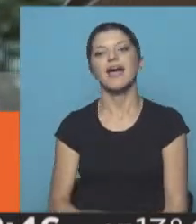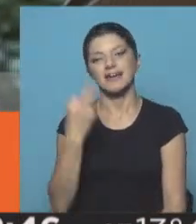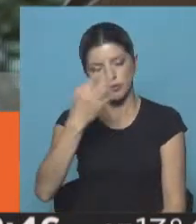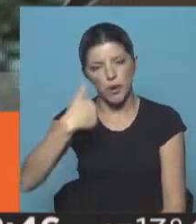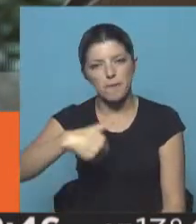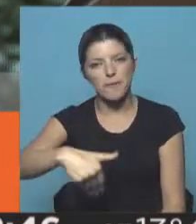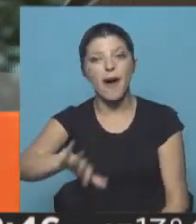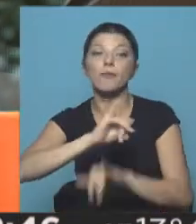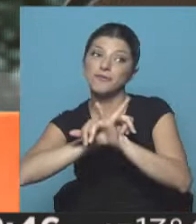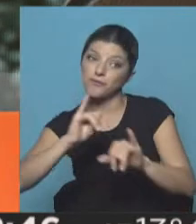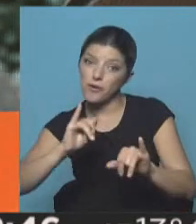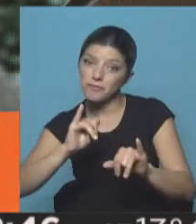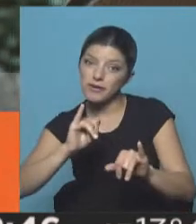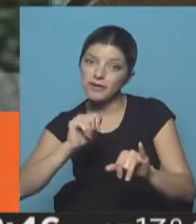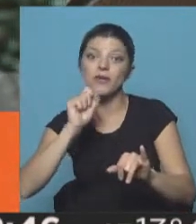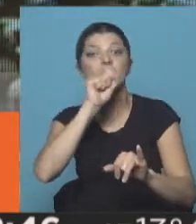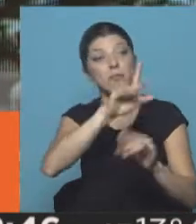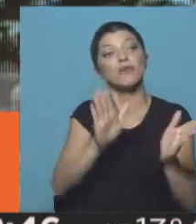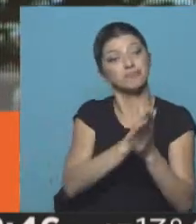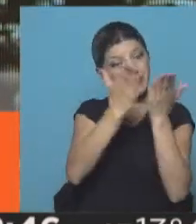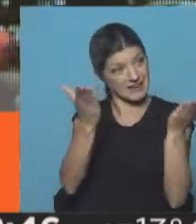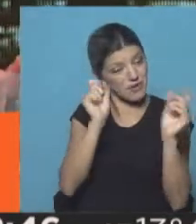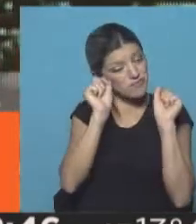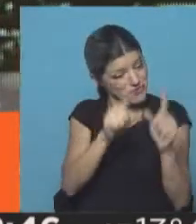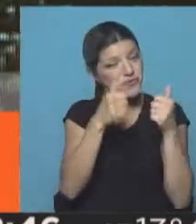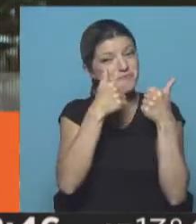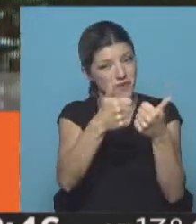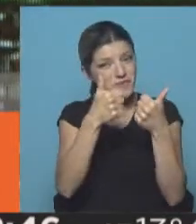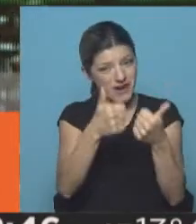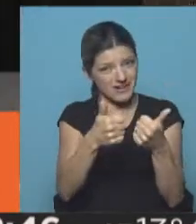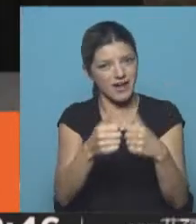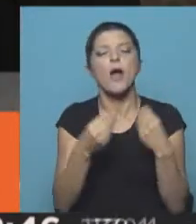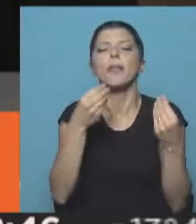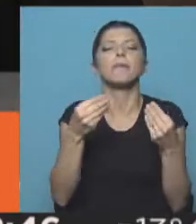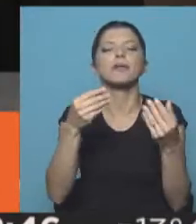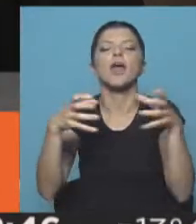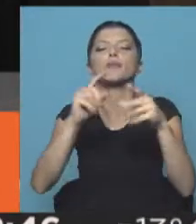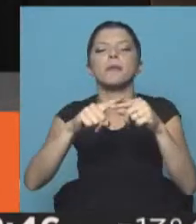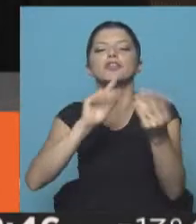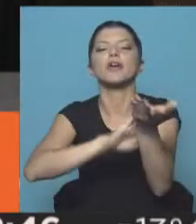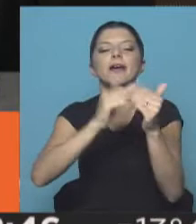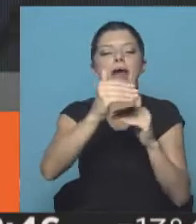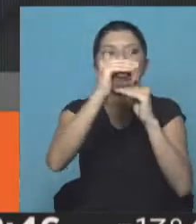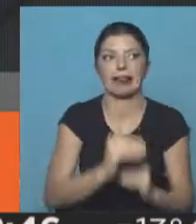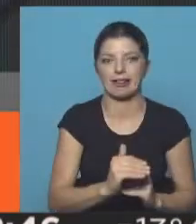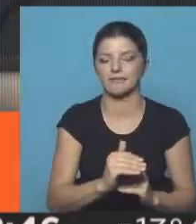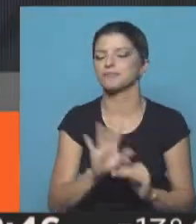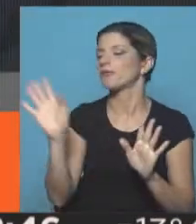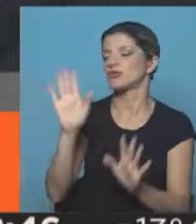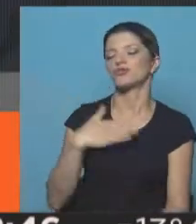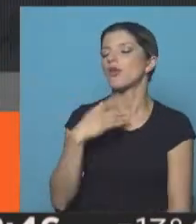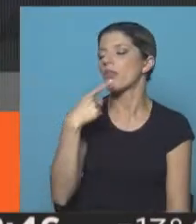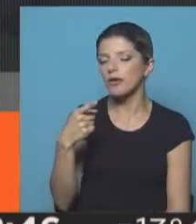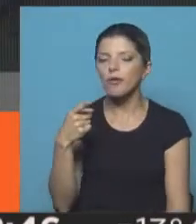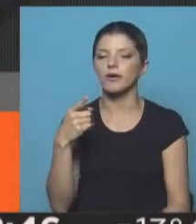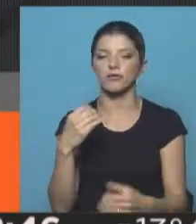informe del estilo del libro que vos bien editaste. Sí, de por qué retrocede la izquierda. Efectivamente, guerra, efectivamente. claro. Yo no digo que no sean frágiles, que no sean Sí. vulnerables,